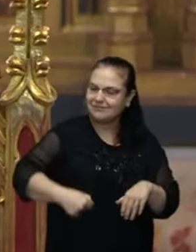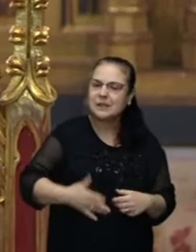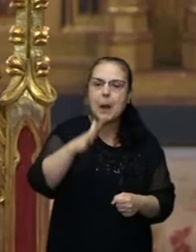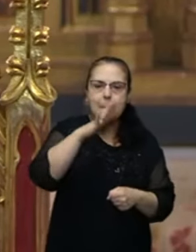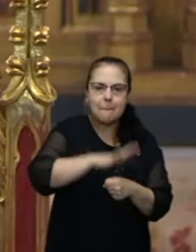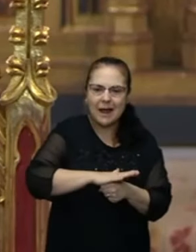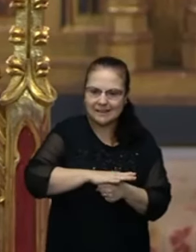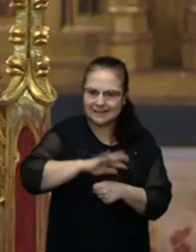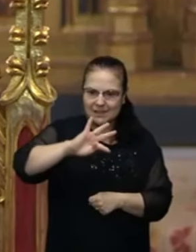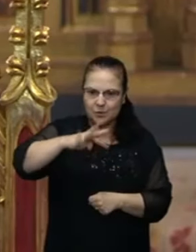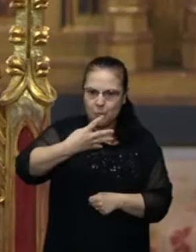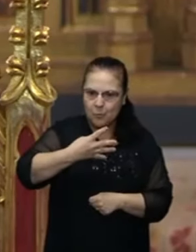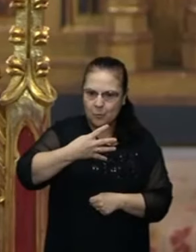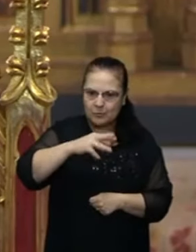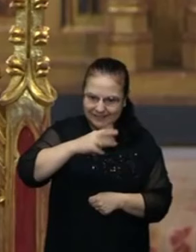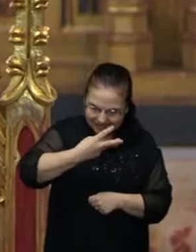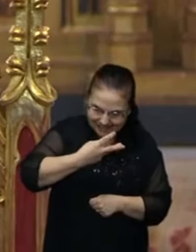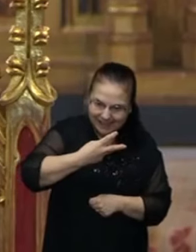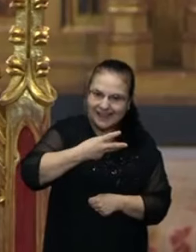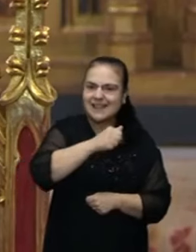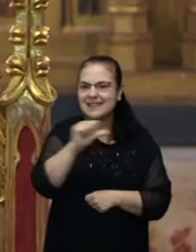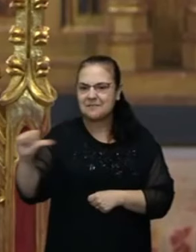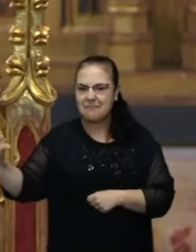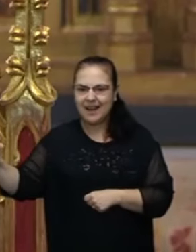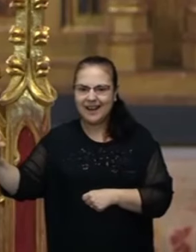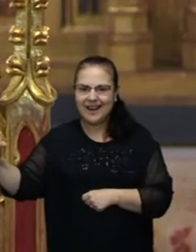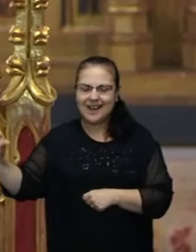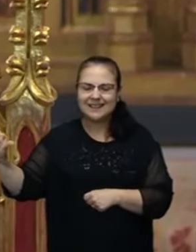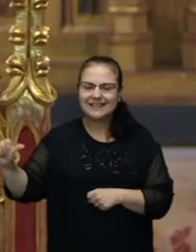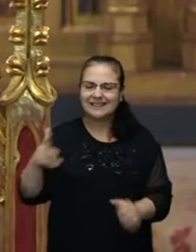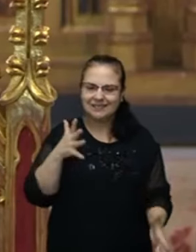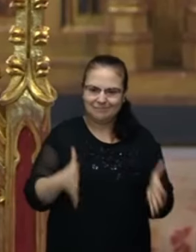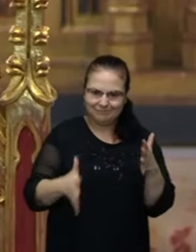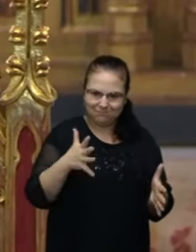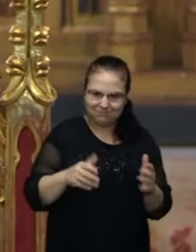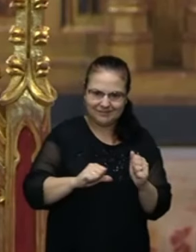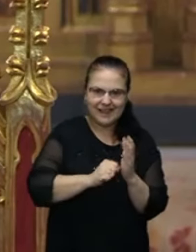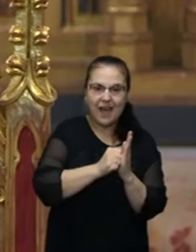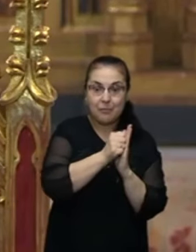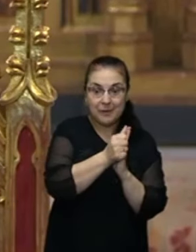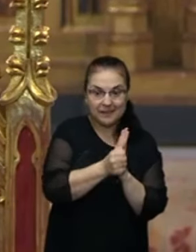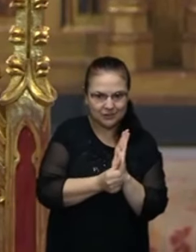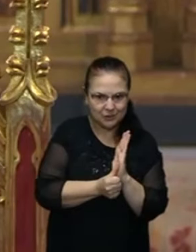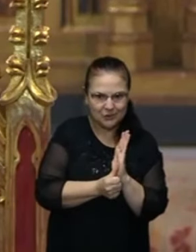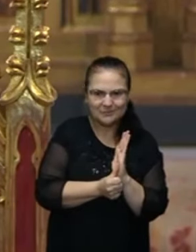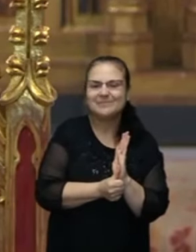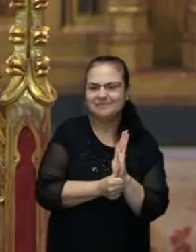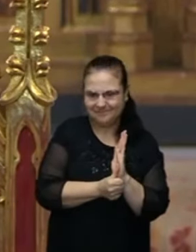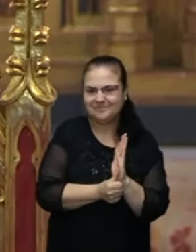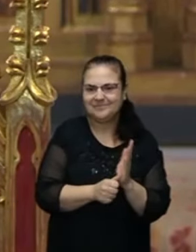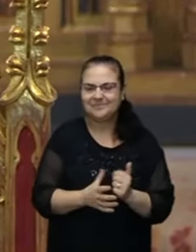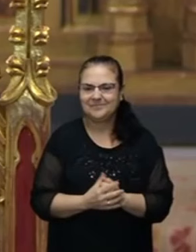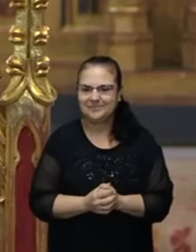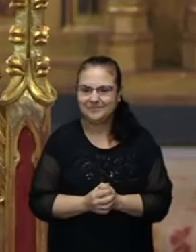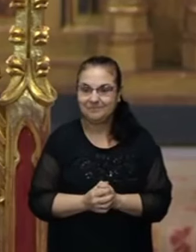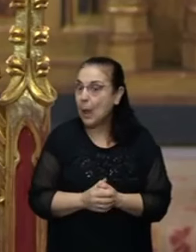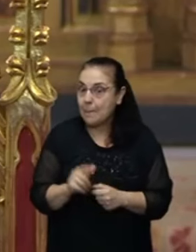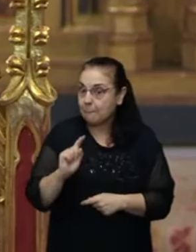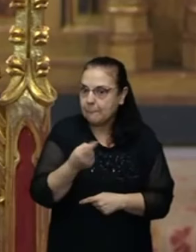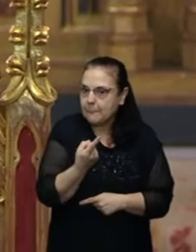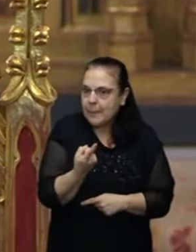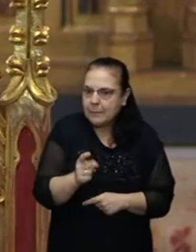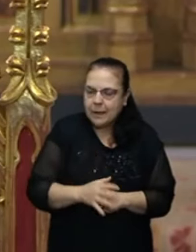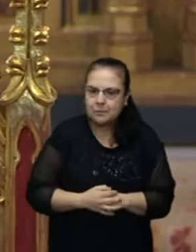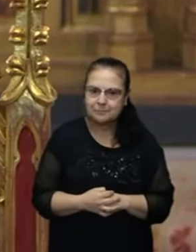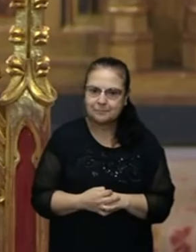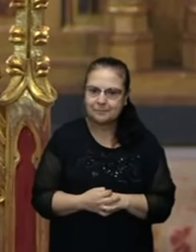de la tercera semana del tiempo de Adviento. Lo primero,